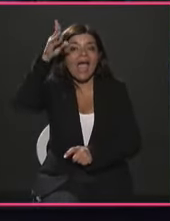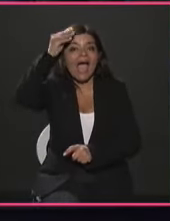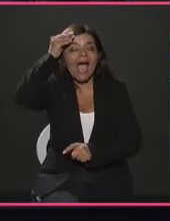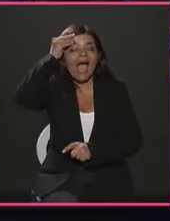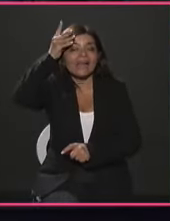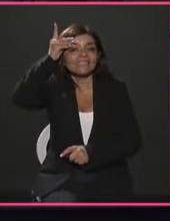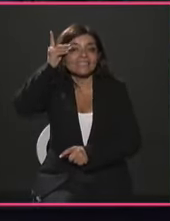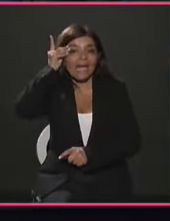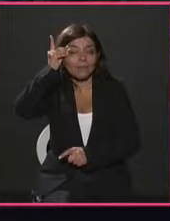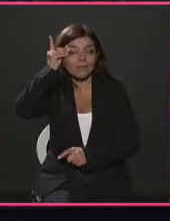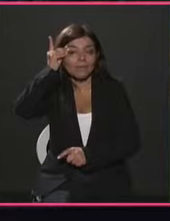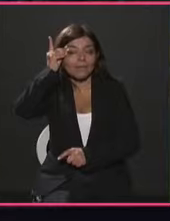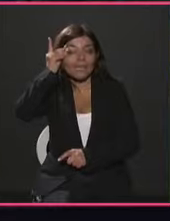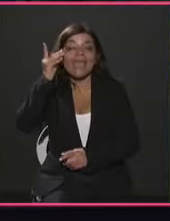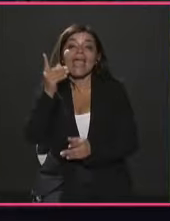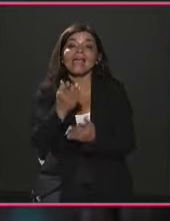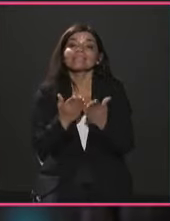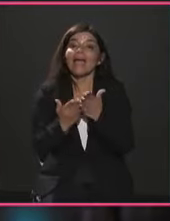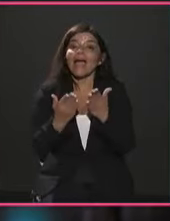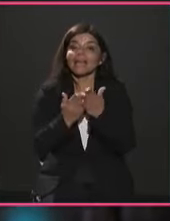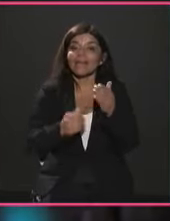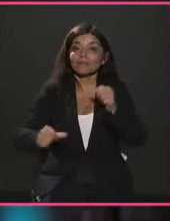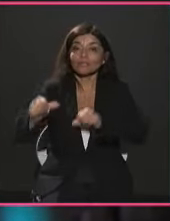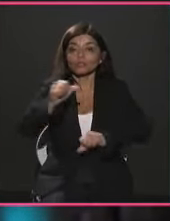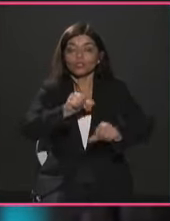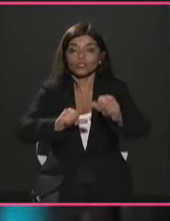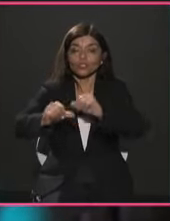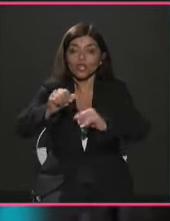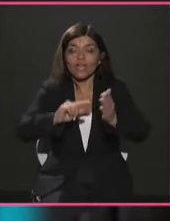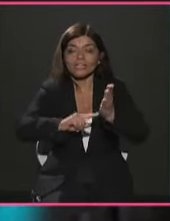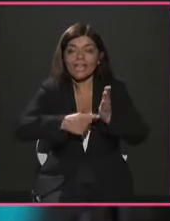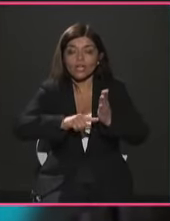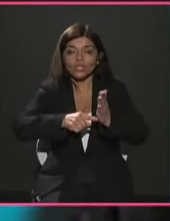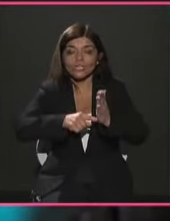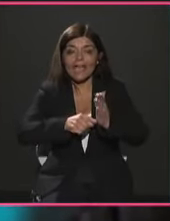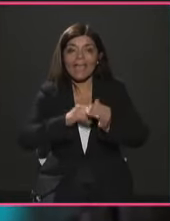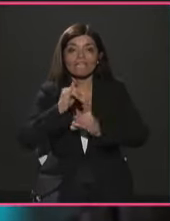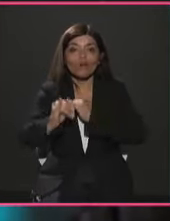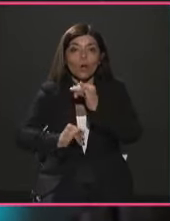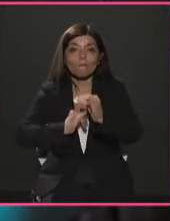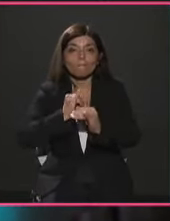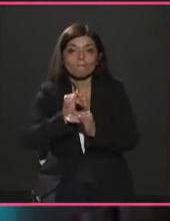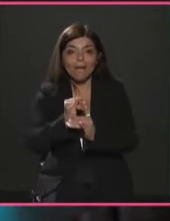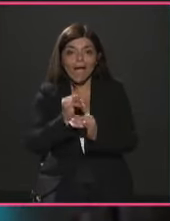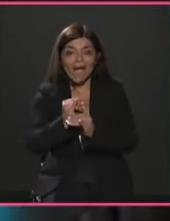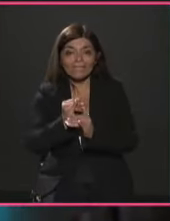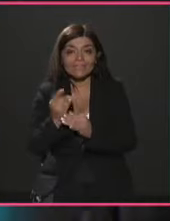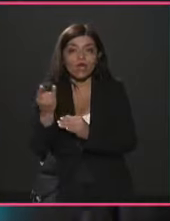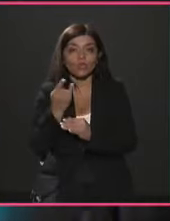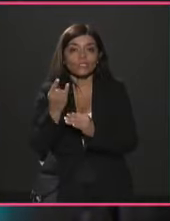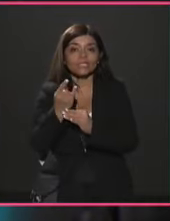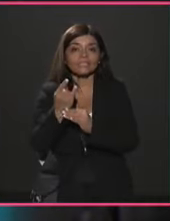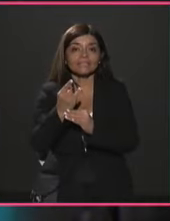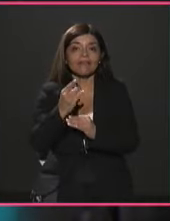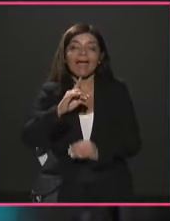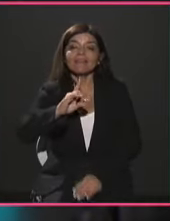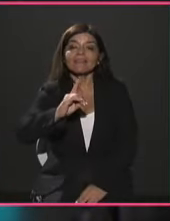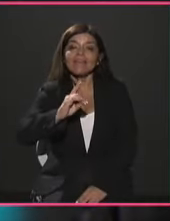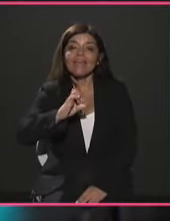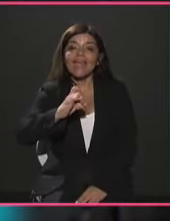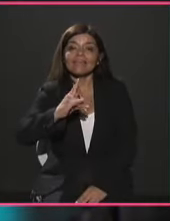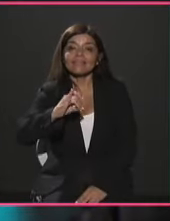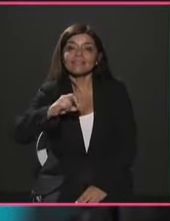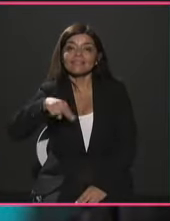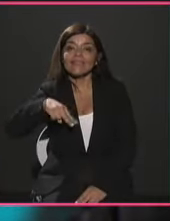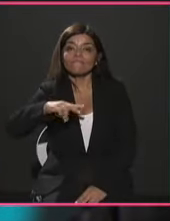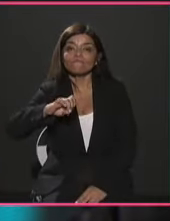es académico de biología computacional informática actualmente en la universidad de edimburgo eh Y trae una charla que sabes cómo se llama